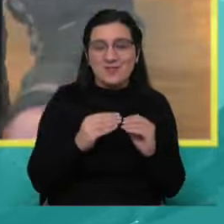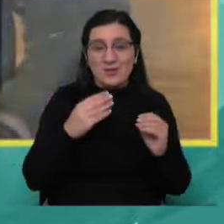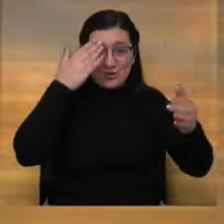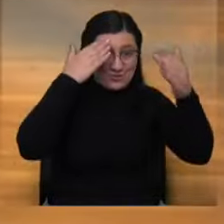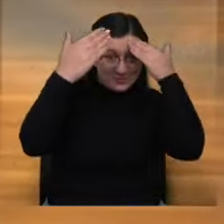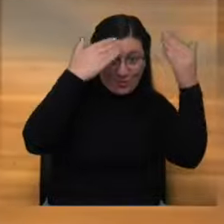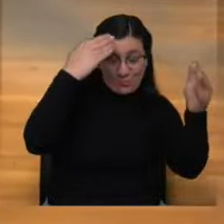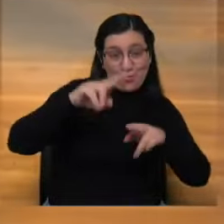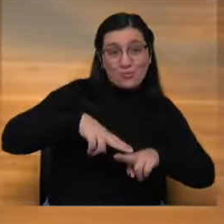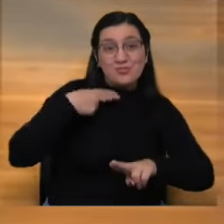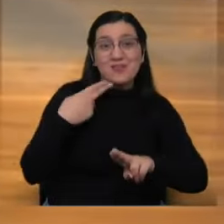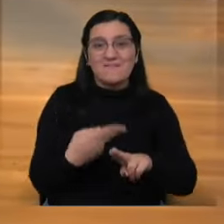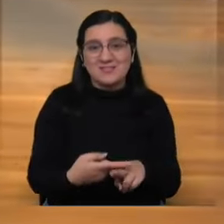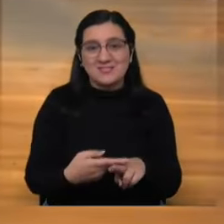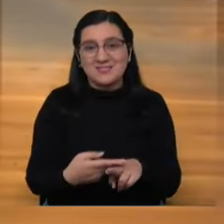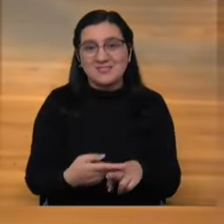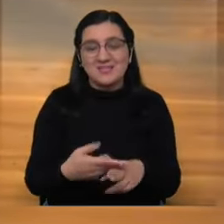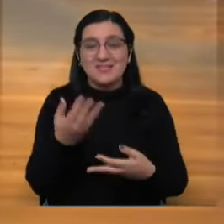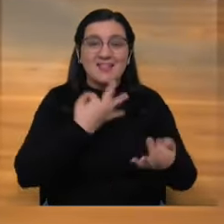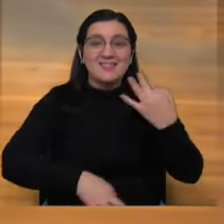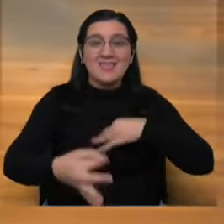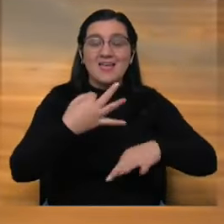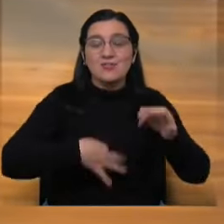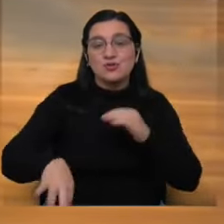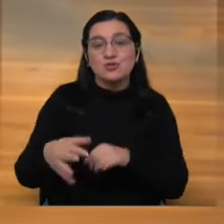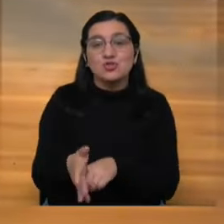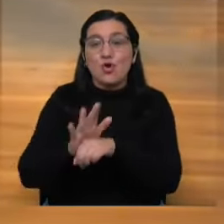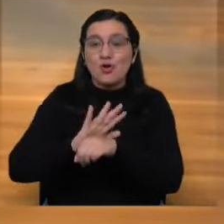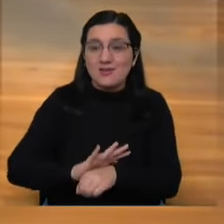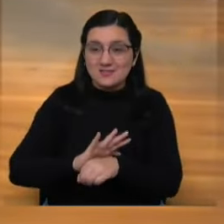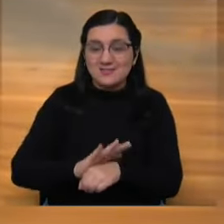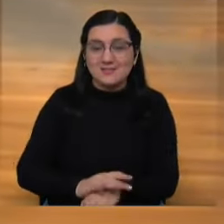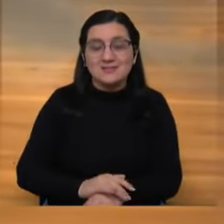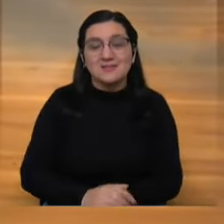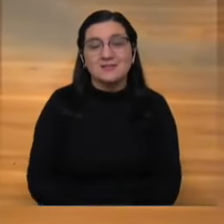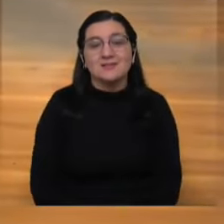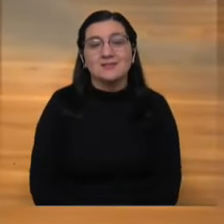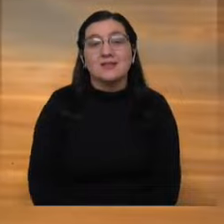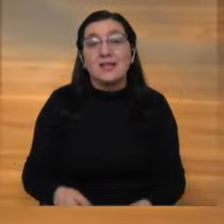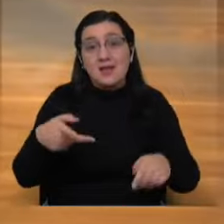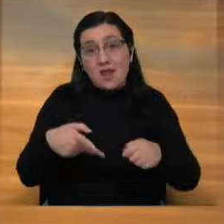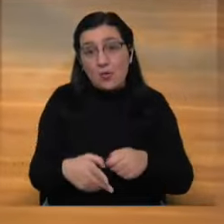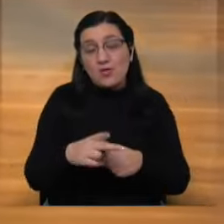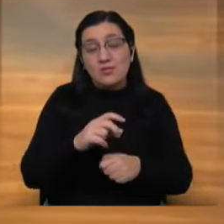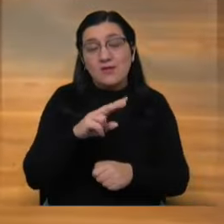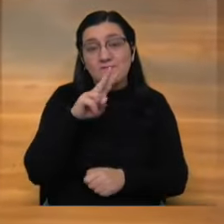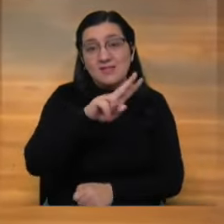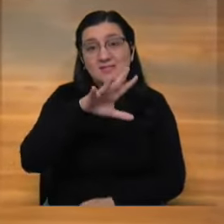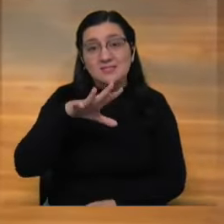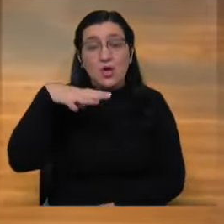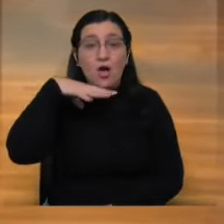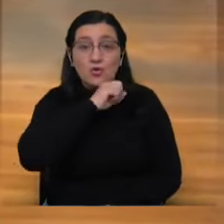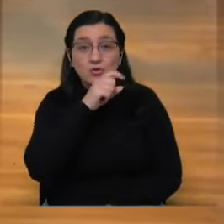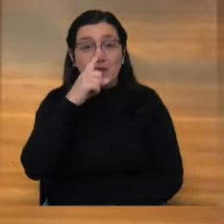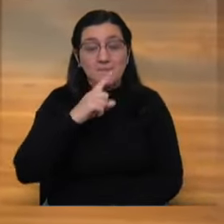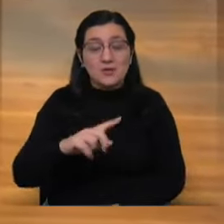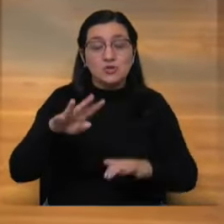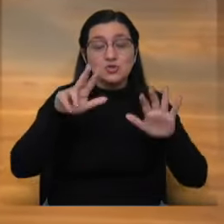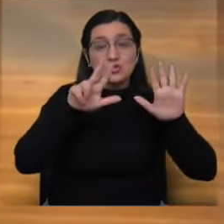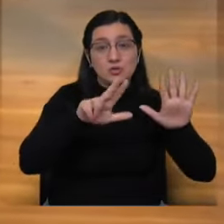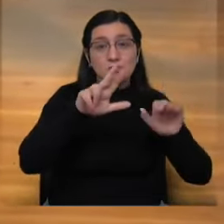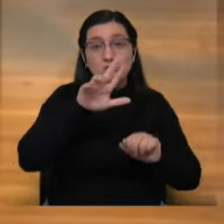saludo nuevamente esta vez desde el teatro sol inaugurado como ya hemos dicho en otras oportunidades el 25 de agosto del año